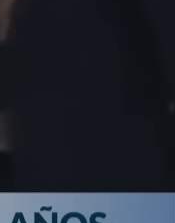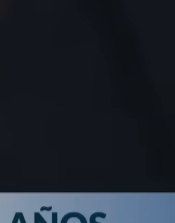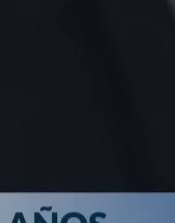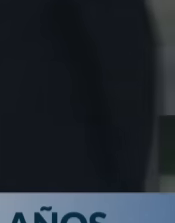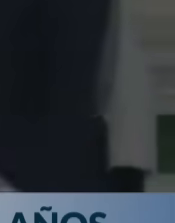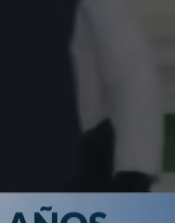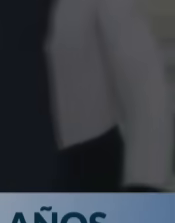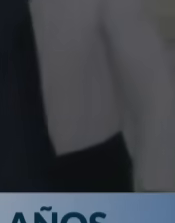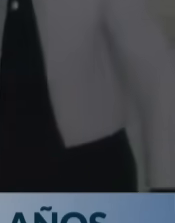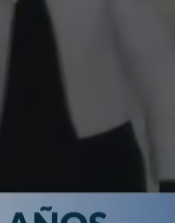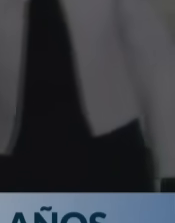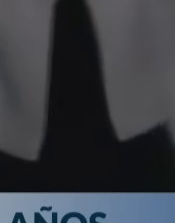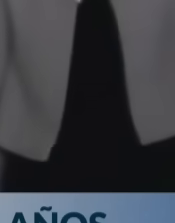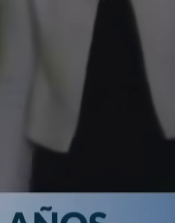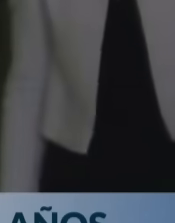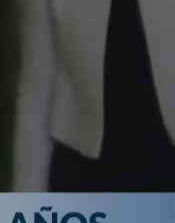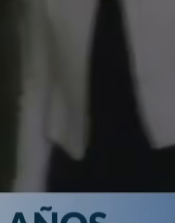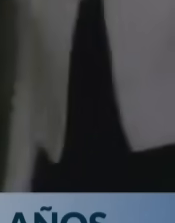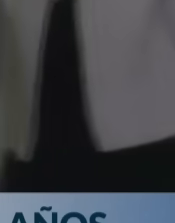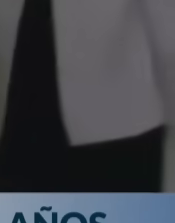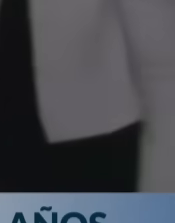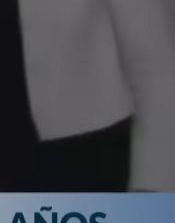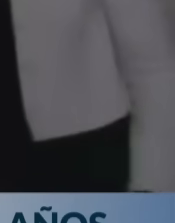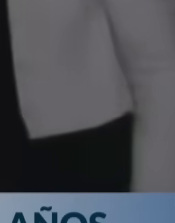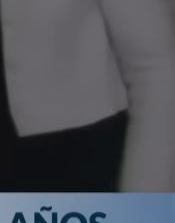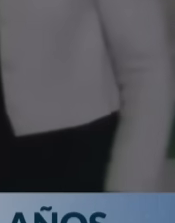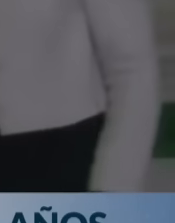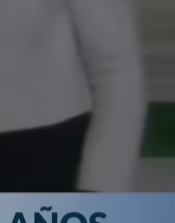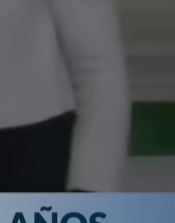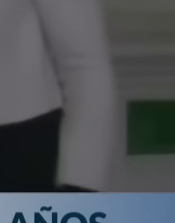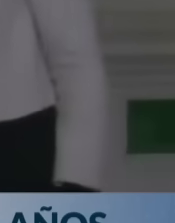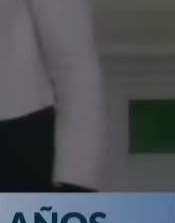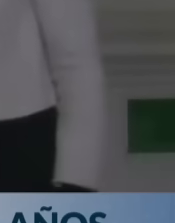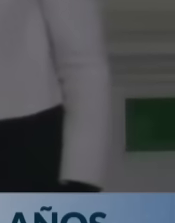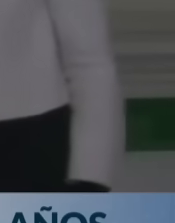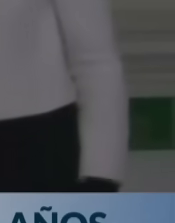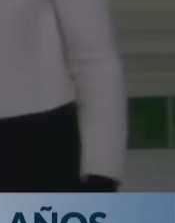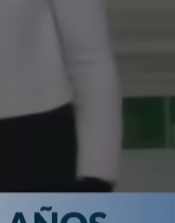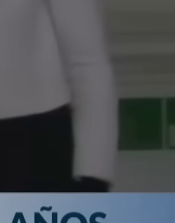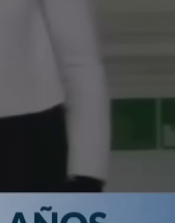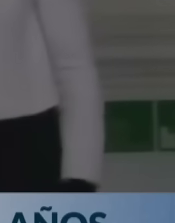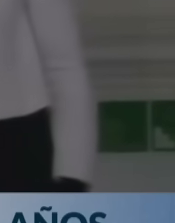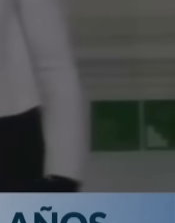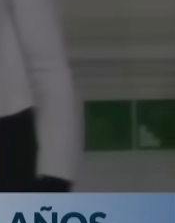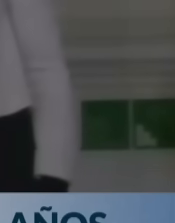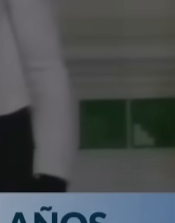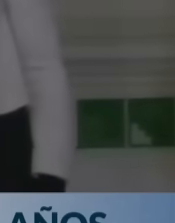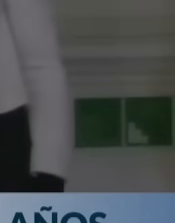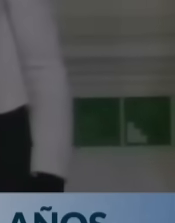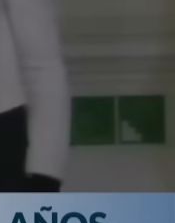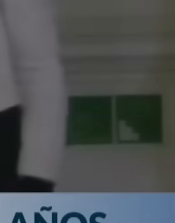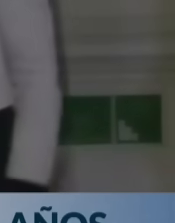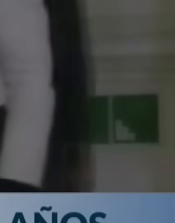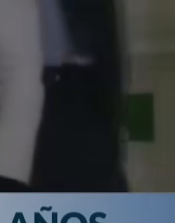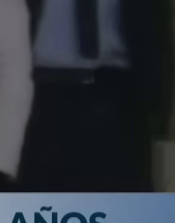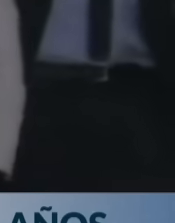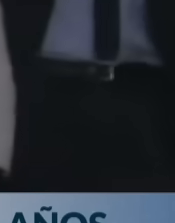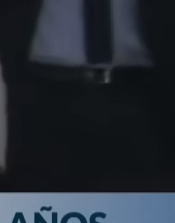atrás respecto de generar puntos de fricción, lamentablemente podríamos tener un 11 de septiembre